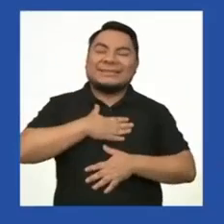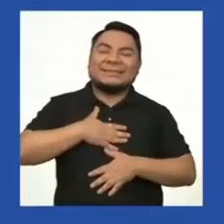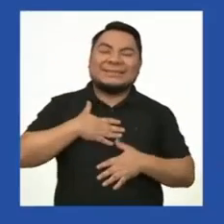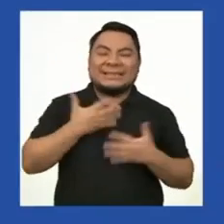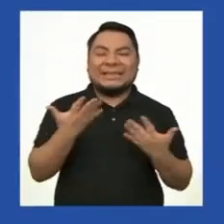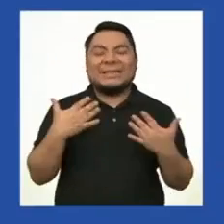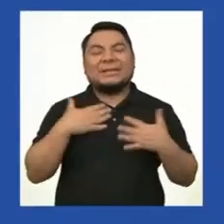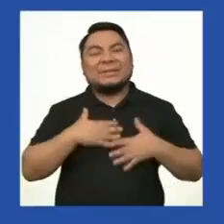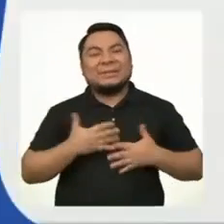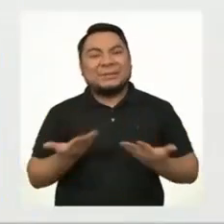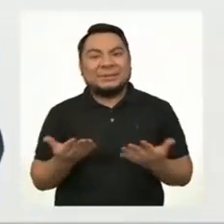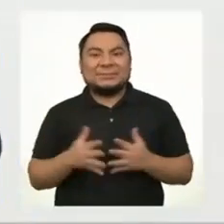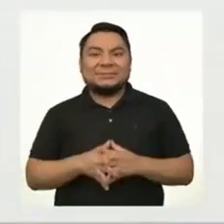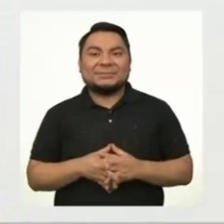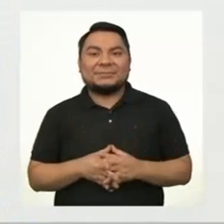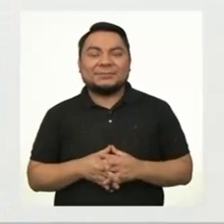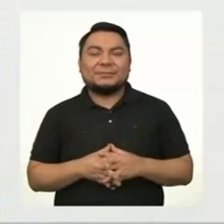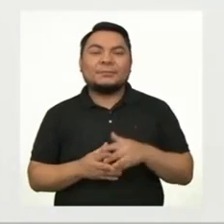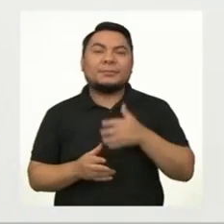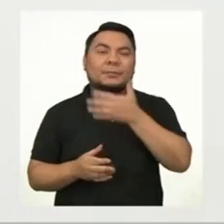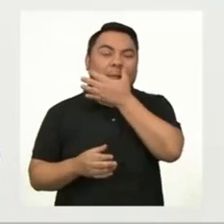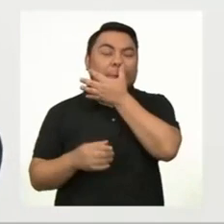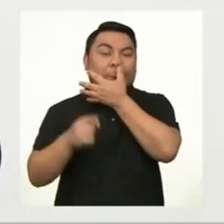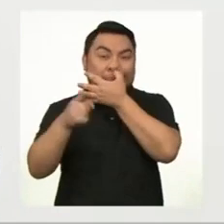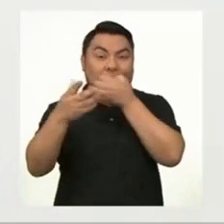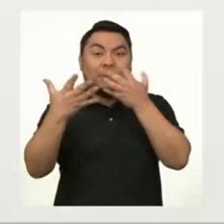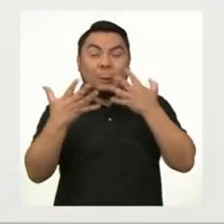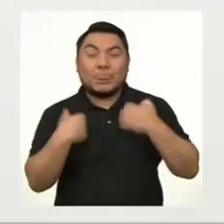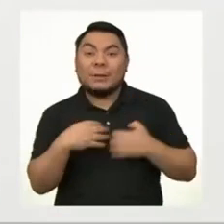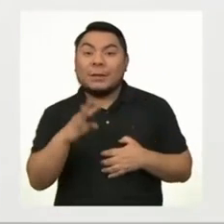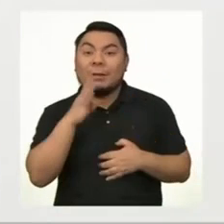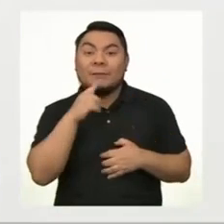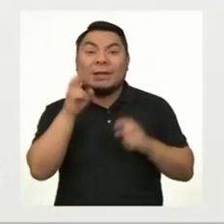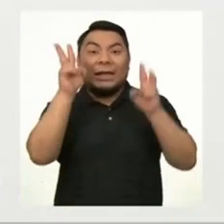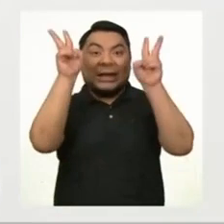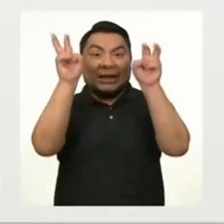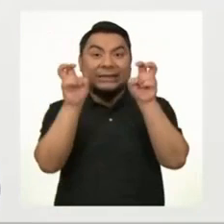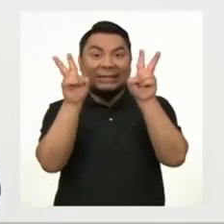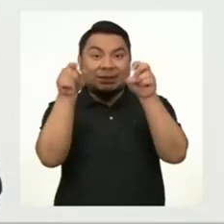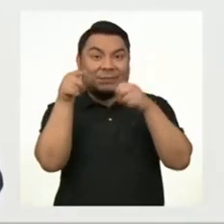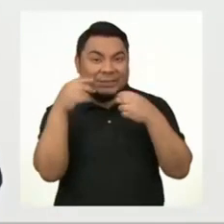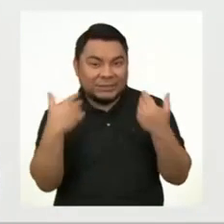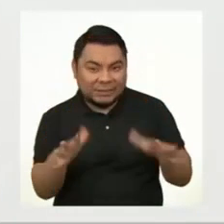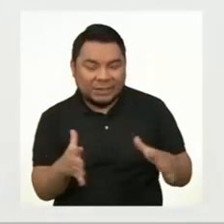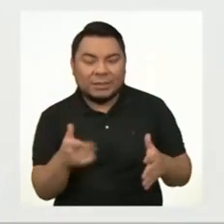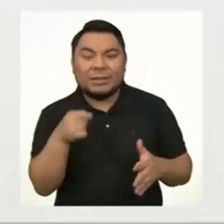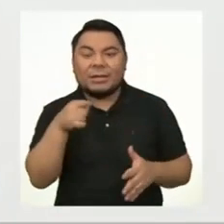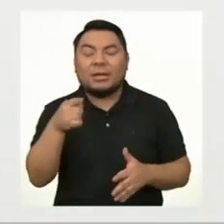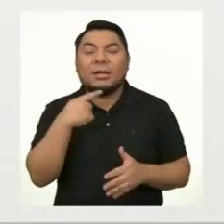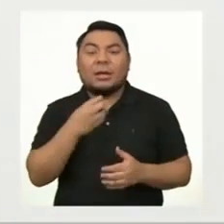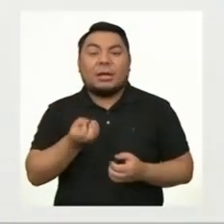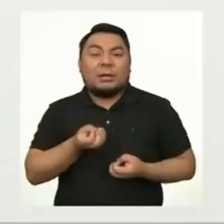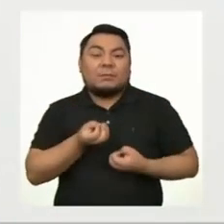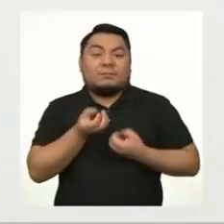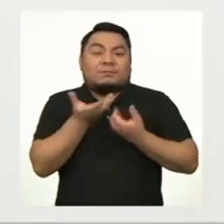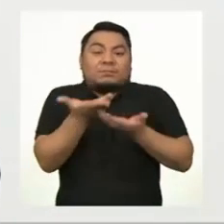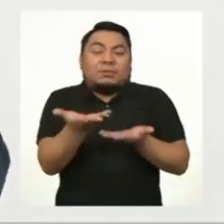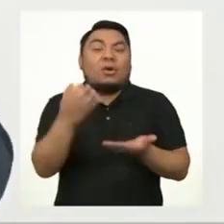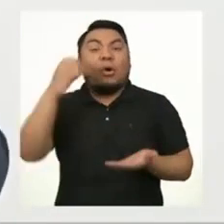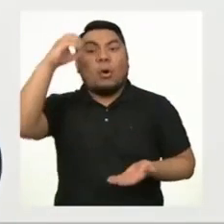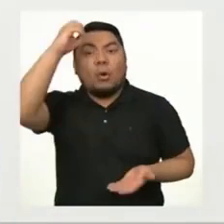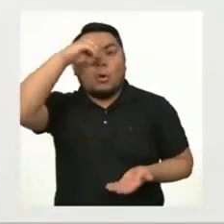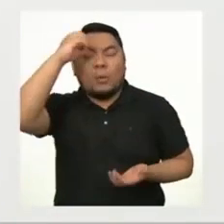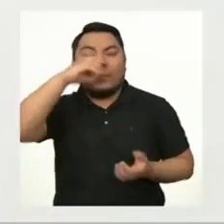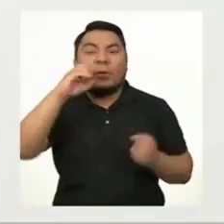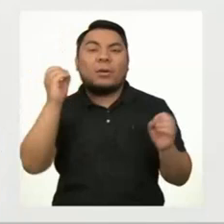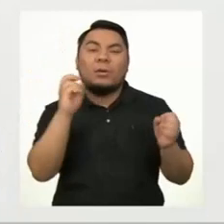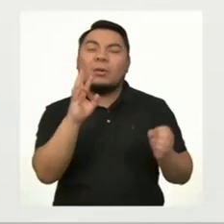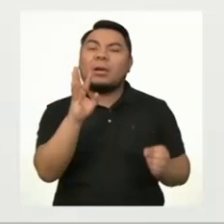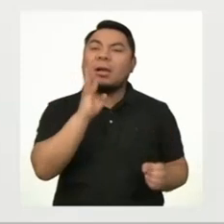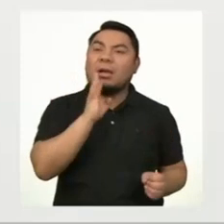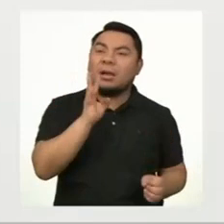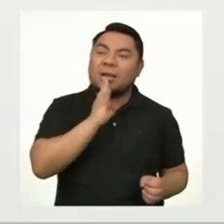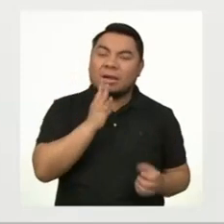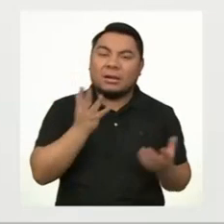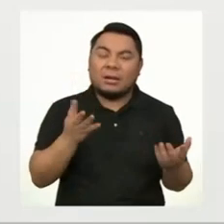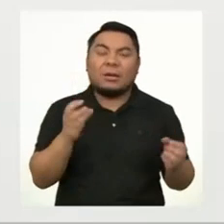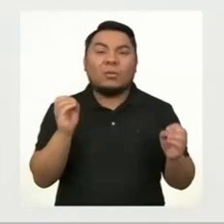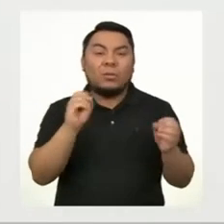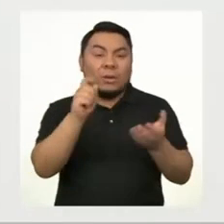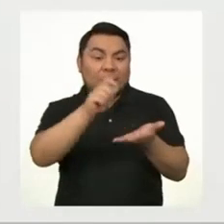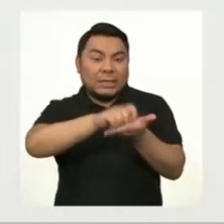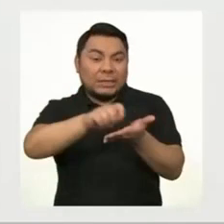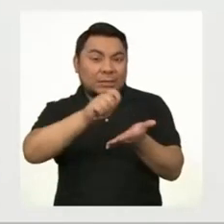divertirnos. Si queremos hablar de un tema, ya sea expresar nuestra opinión oralmente